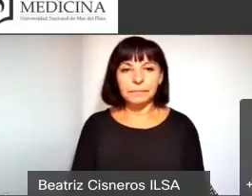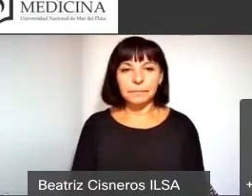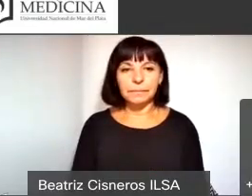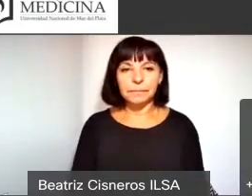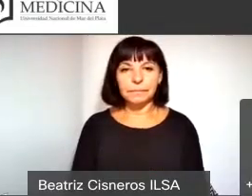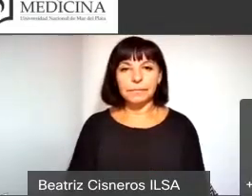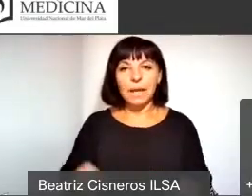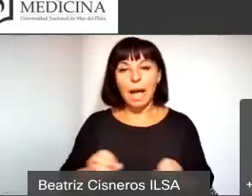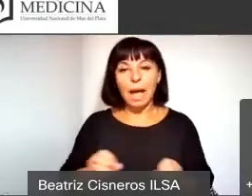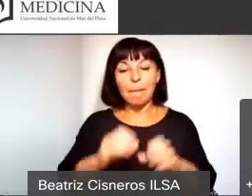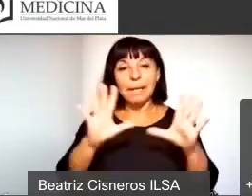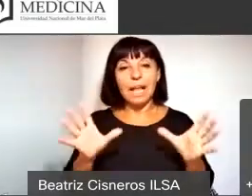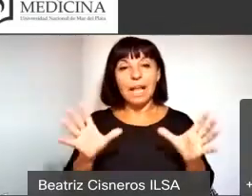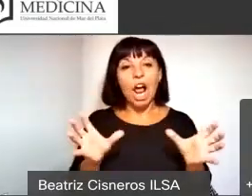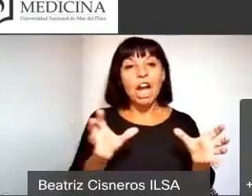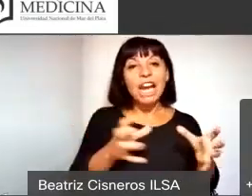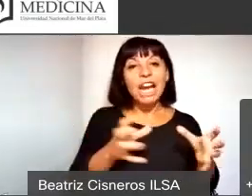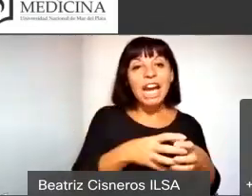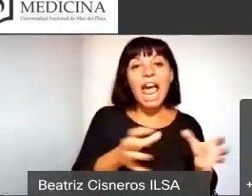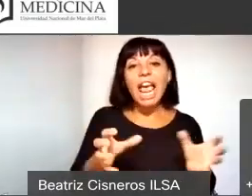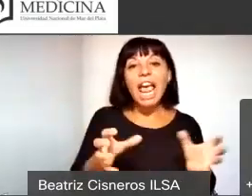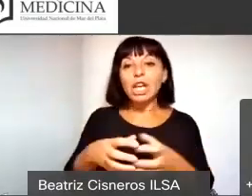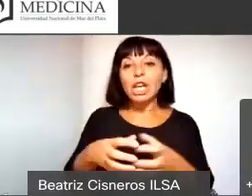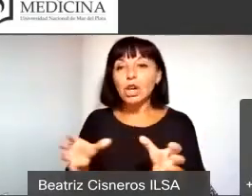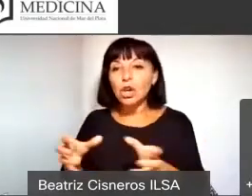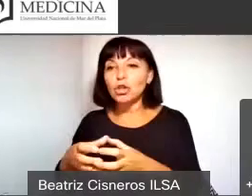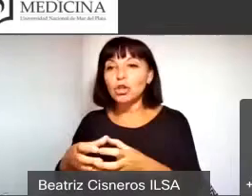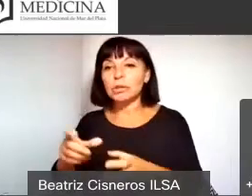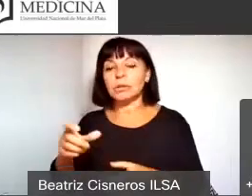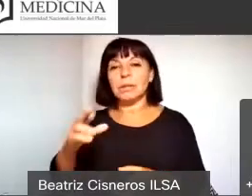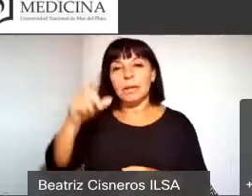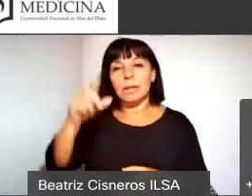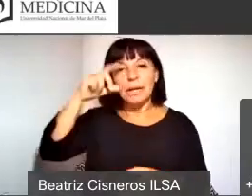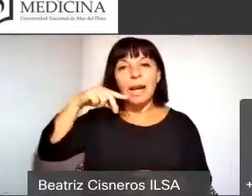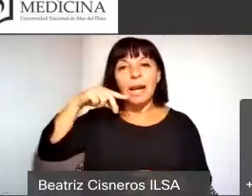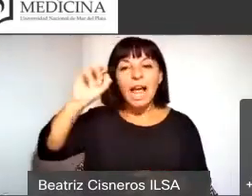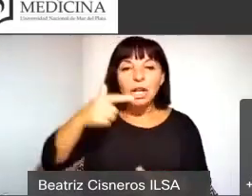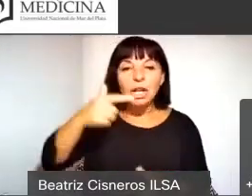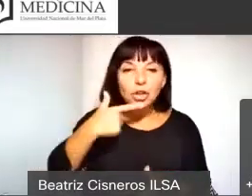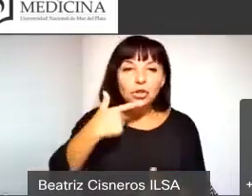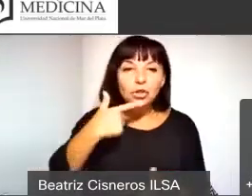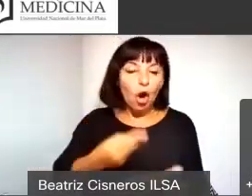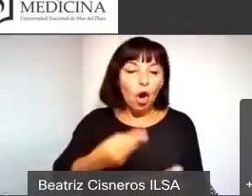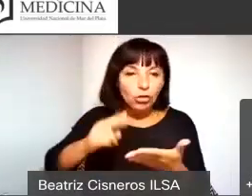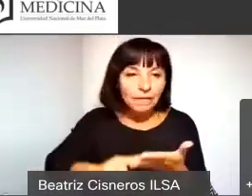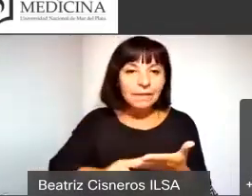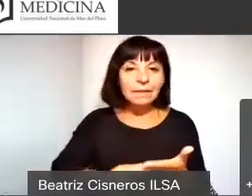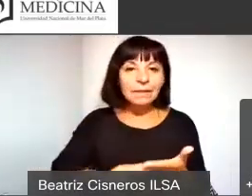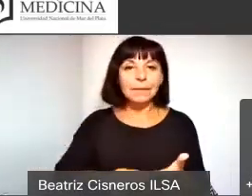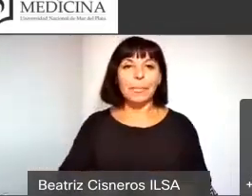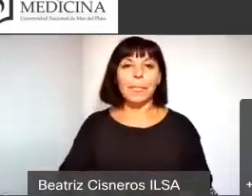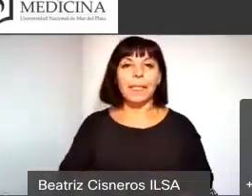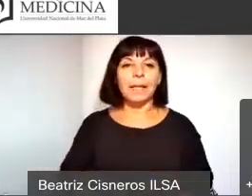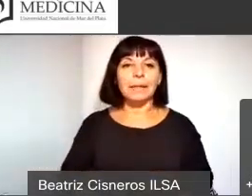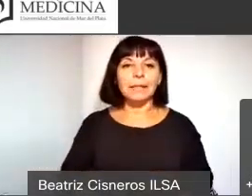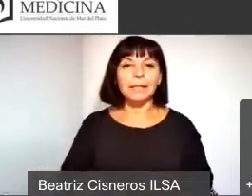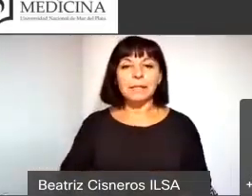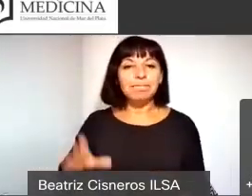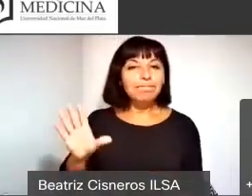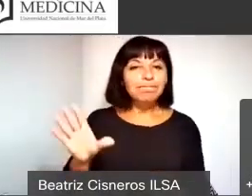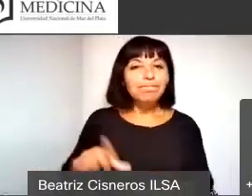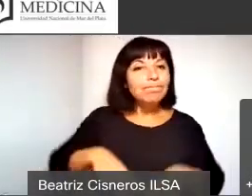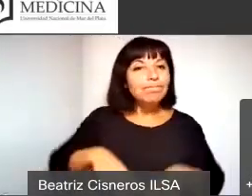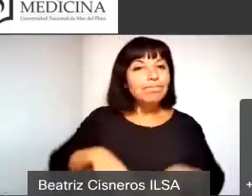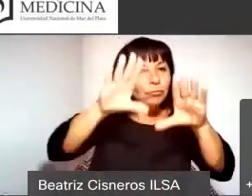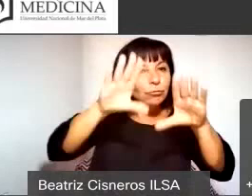aparecieron los reinos, por eso no le di mucha importancia anteriormente porque sabía que iban a volver a aparecer. Bueno, pero no aparecieron todos, porque acá estamos viendo